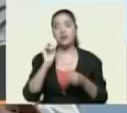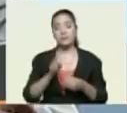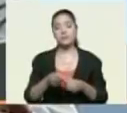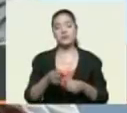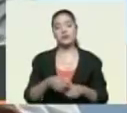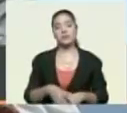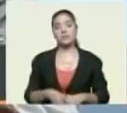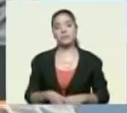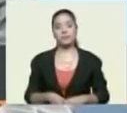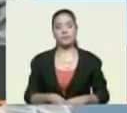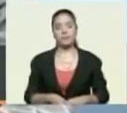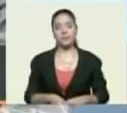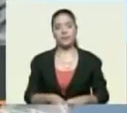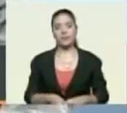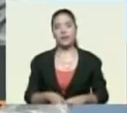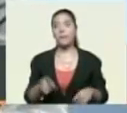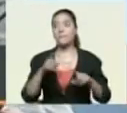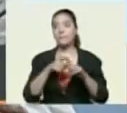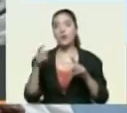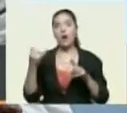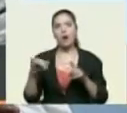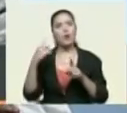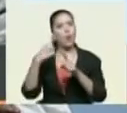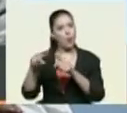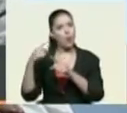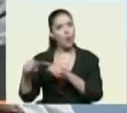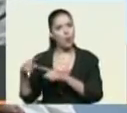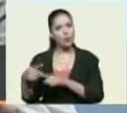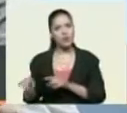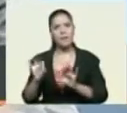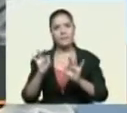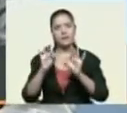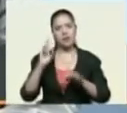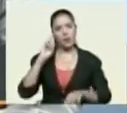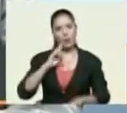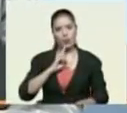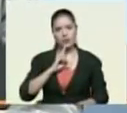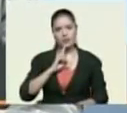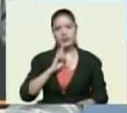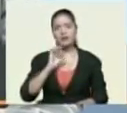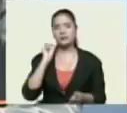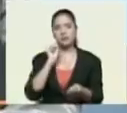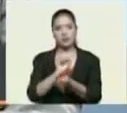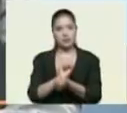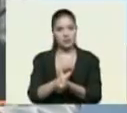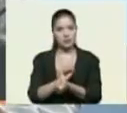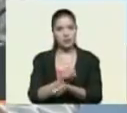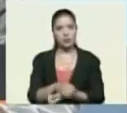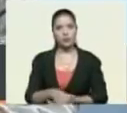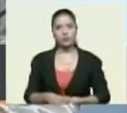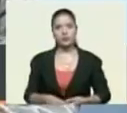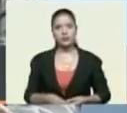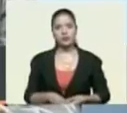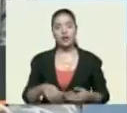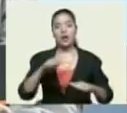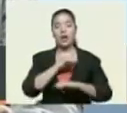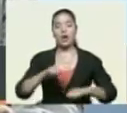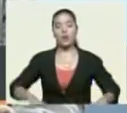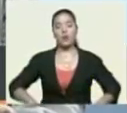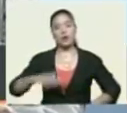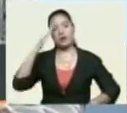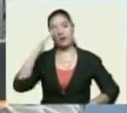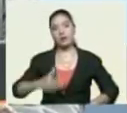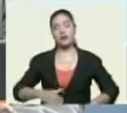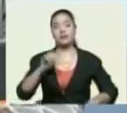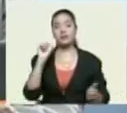legitimación de capitales. Pero ya hay otros casos, por ejemplo, en el estado Bolívar. Fue detenido por parte de la Guardia Nacional Bolivariana